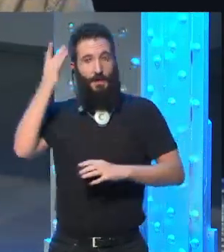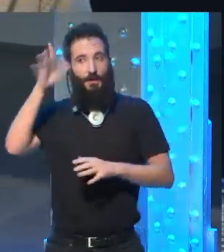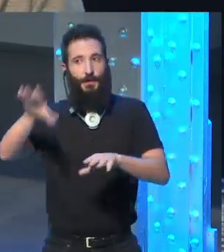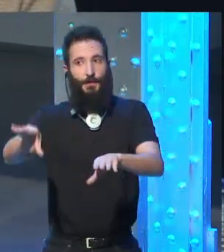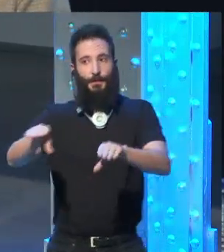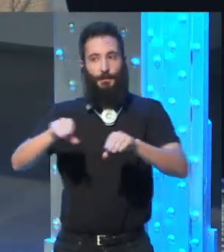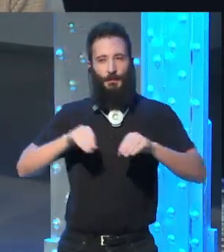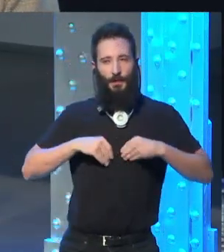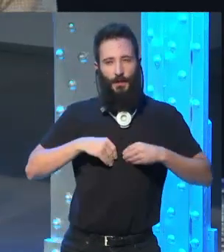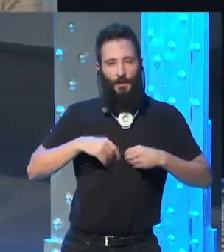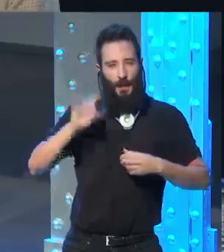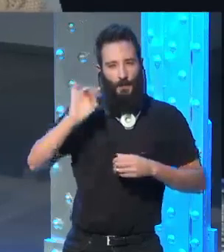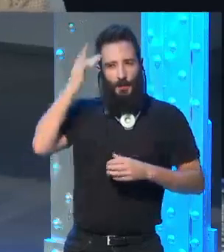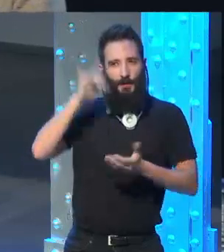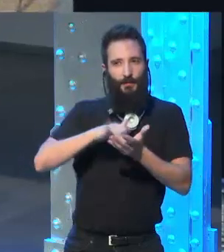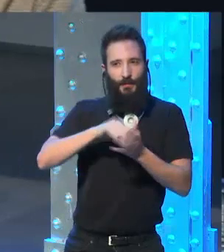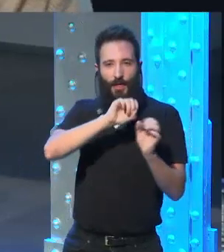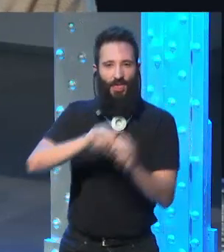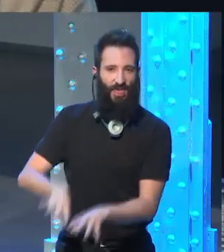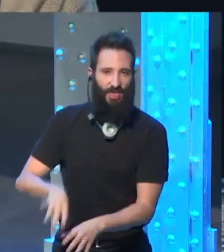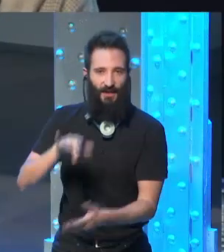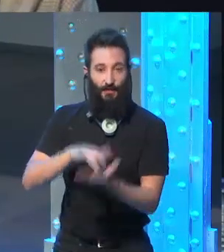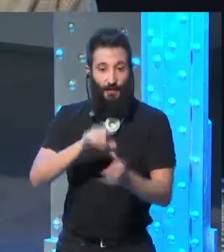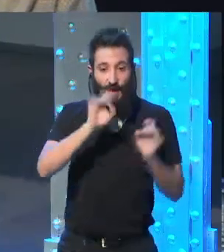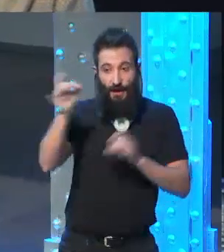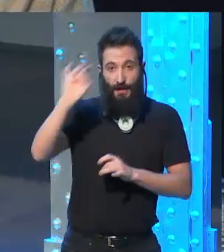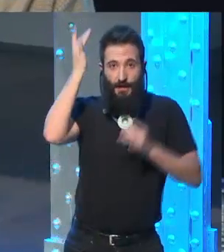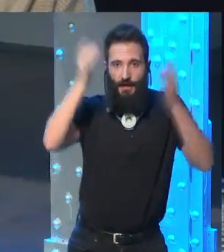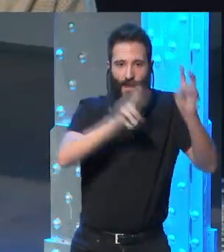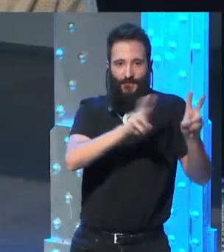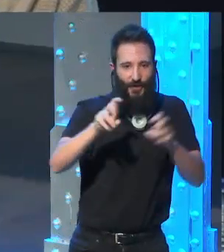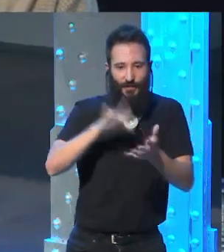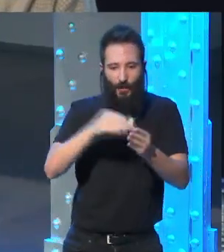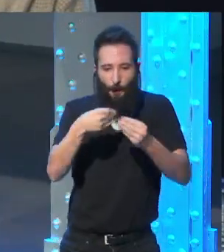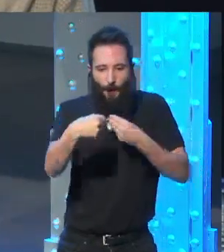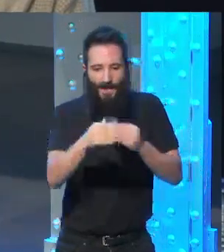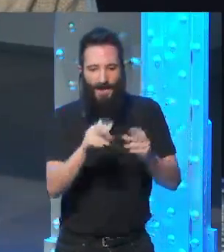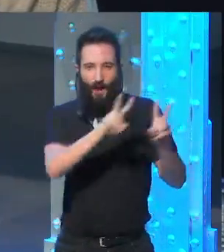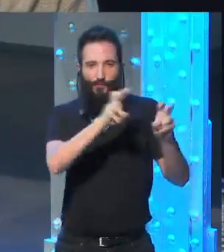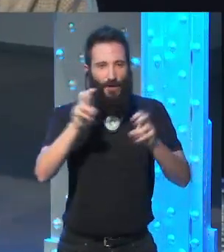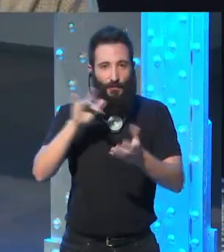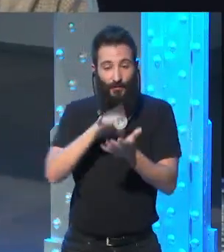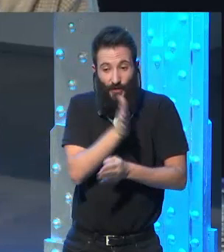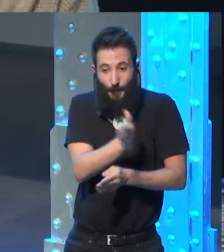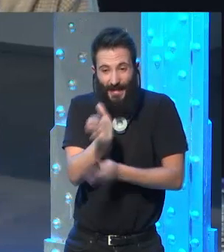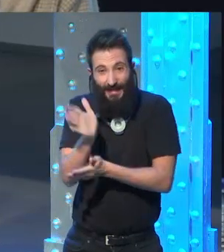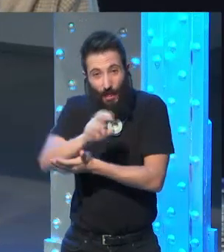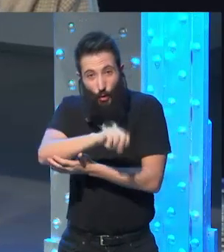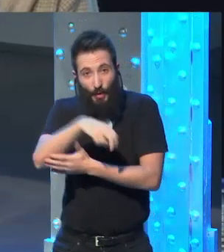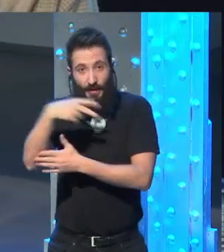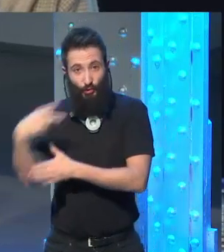y llegar a esa idea y abandonarla, y luego habrá nuevas ideas y nuevos materiales, pero la presentación y el